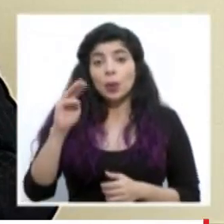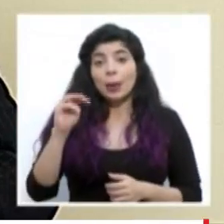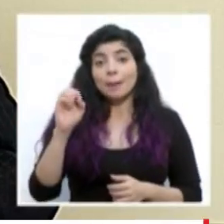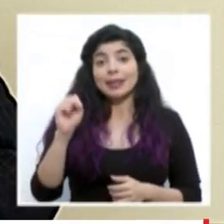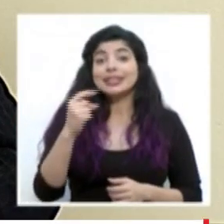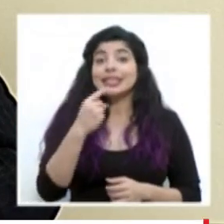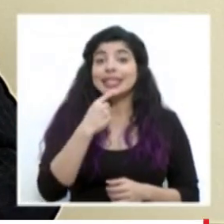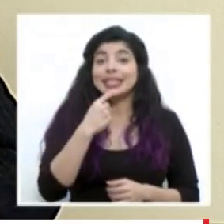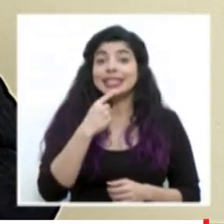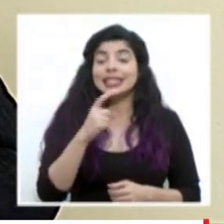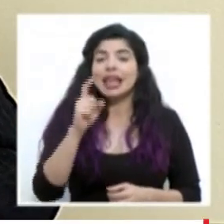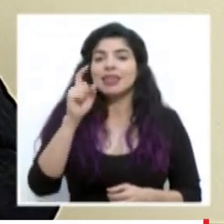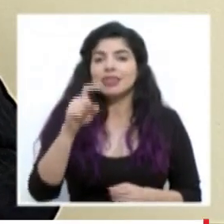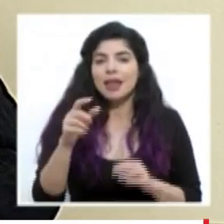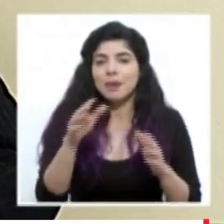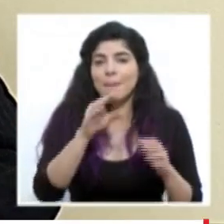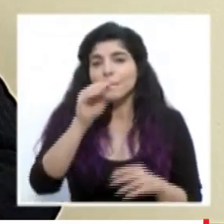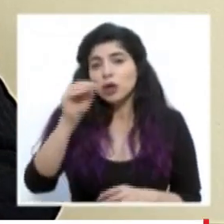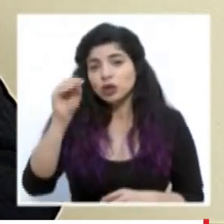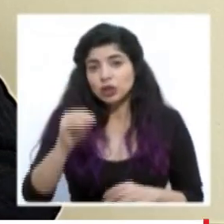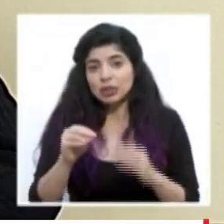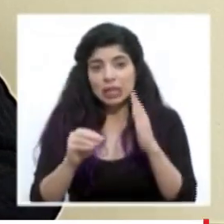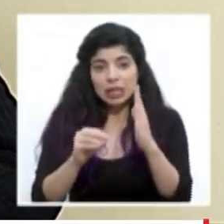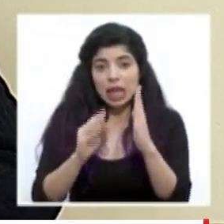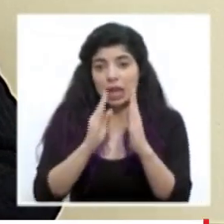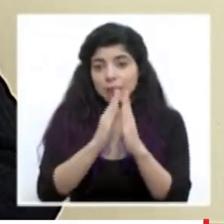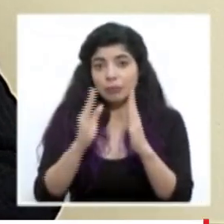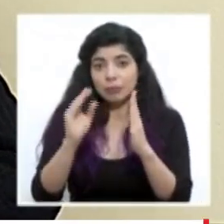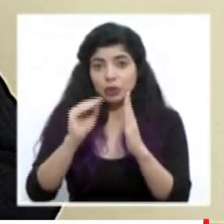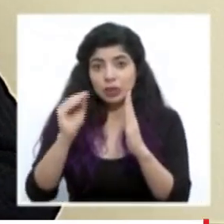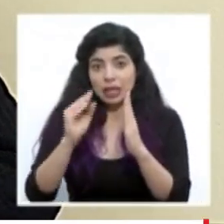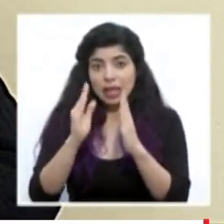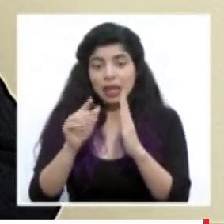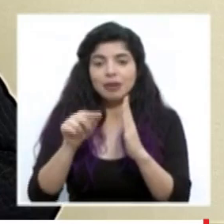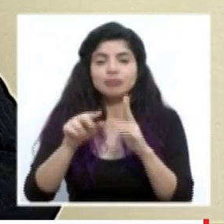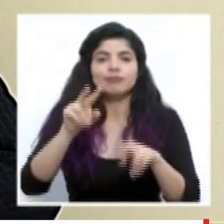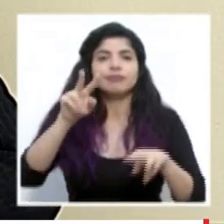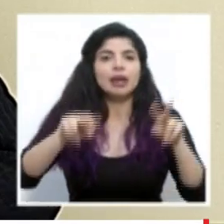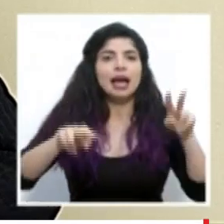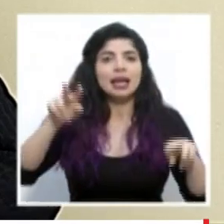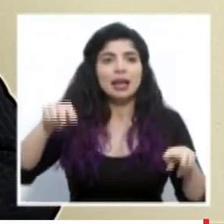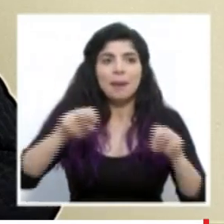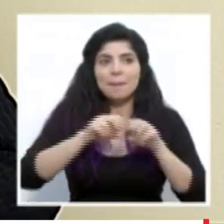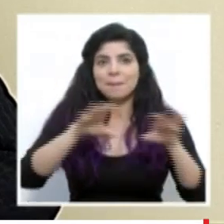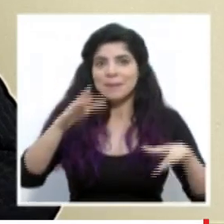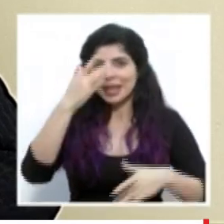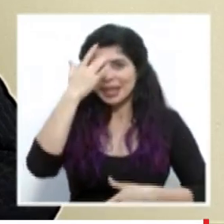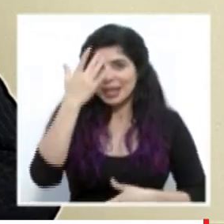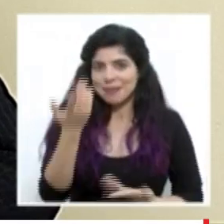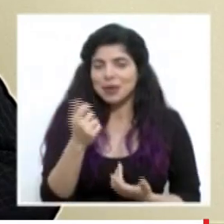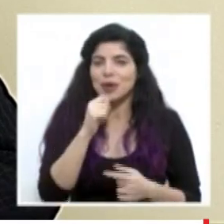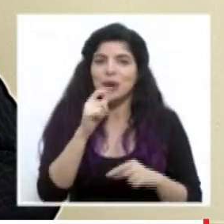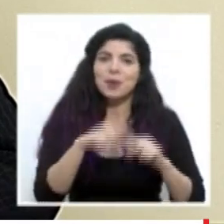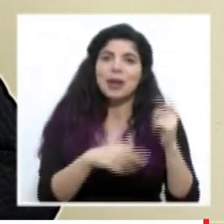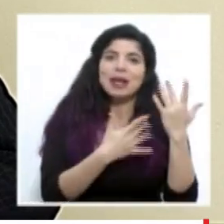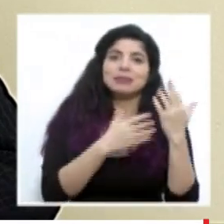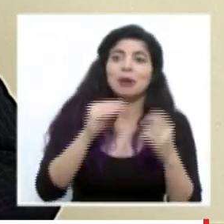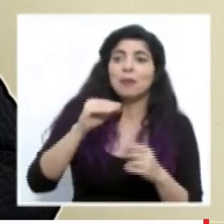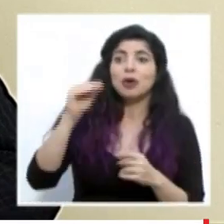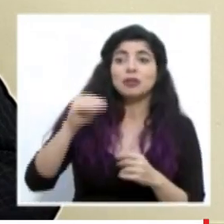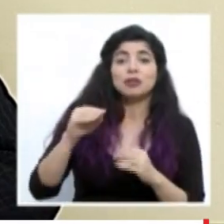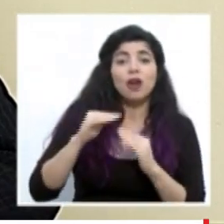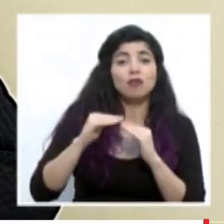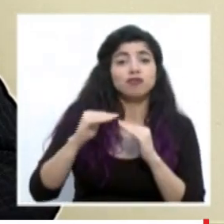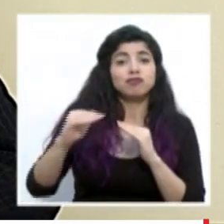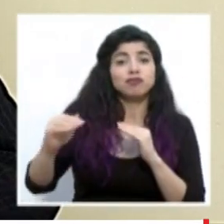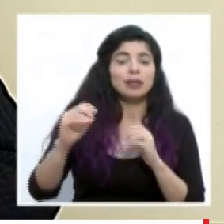OMS dice de que tienen que estar entre un porcentaje y otro porcentaje, pues eso es variable en medio de una pandemia, no podemos esperar a que ese porcentaje sea estático.